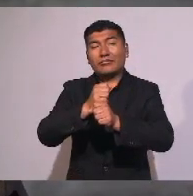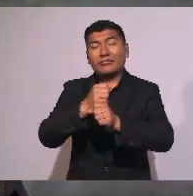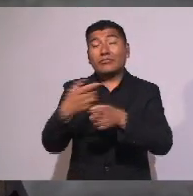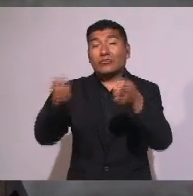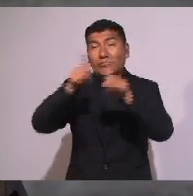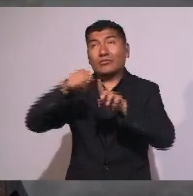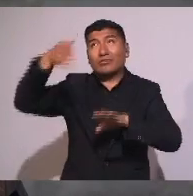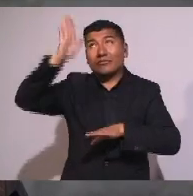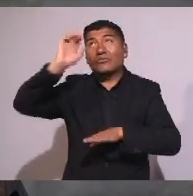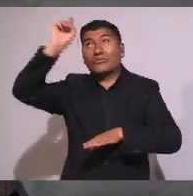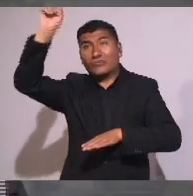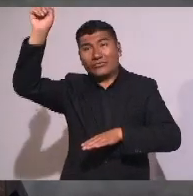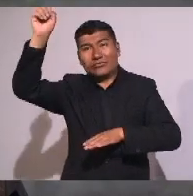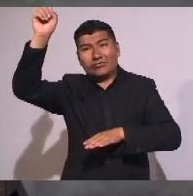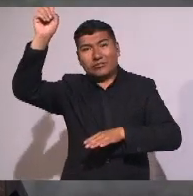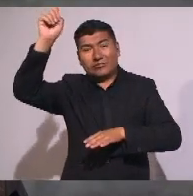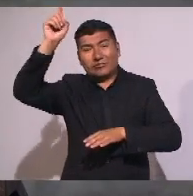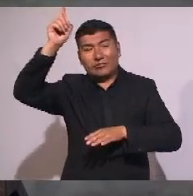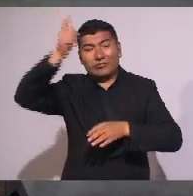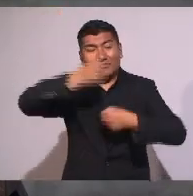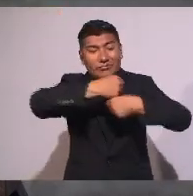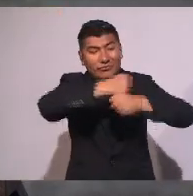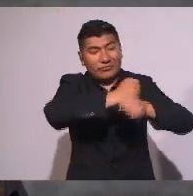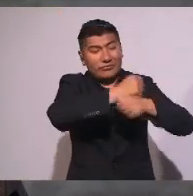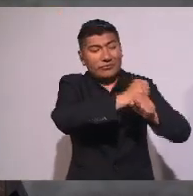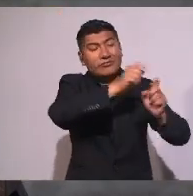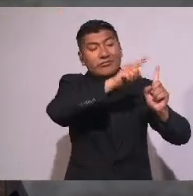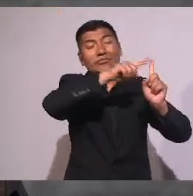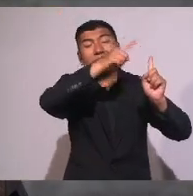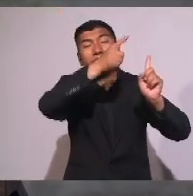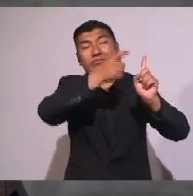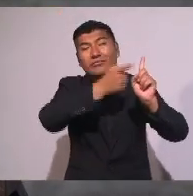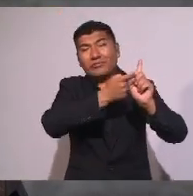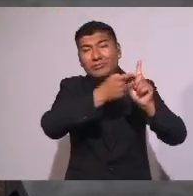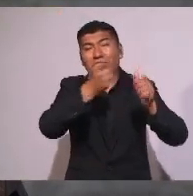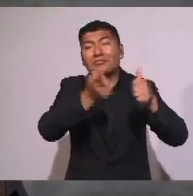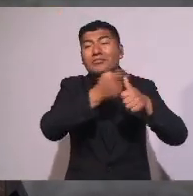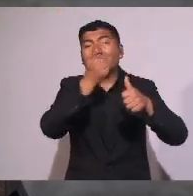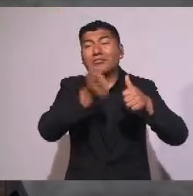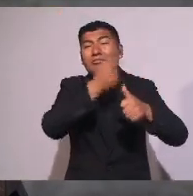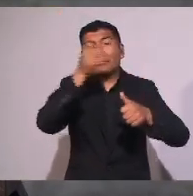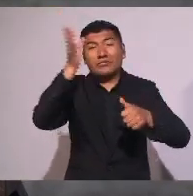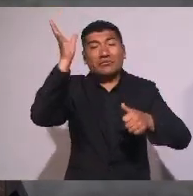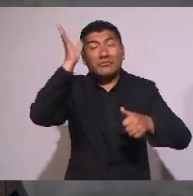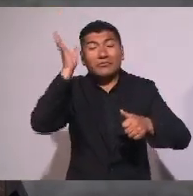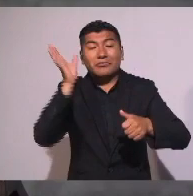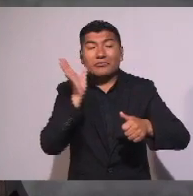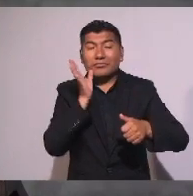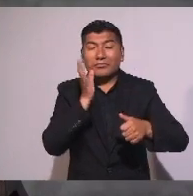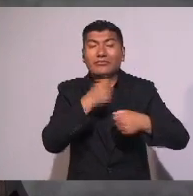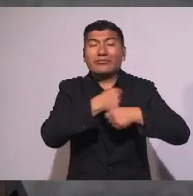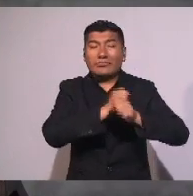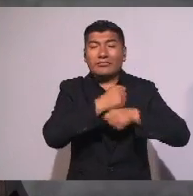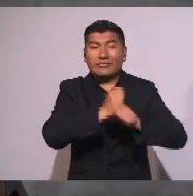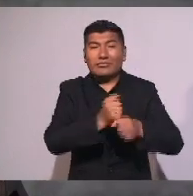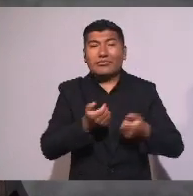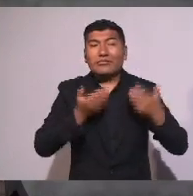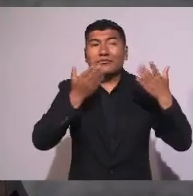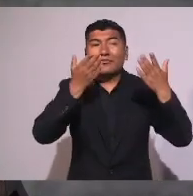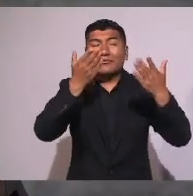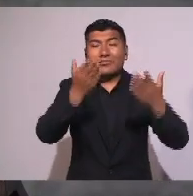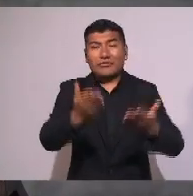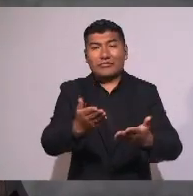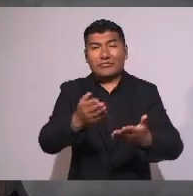cuando Dios nos ha querido crear, ha creado a los primeros padres, los ha puesto en la